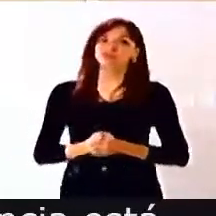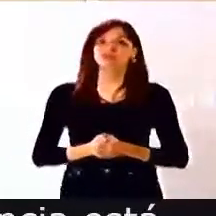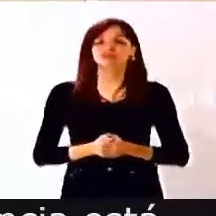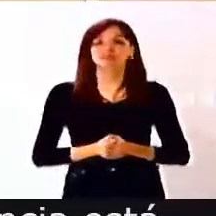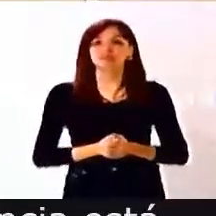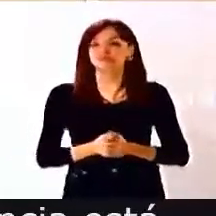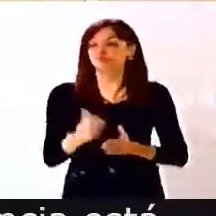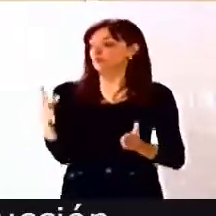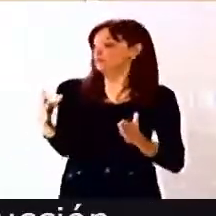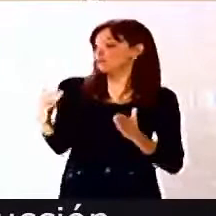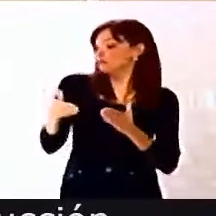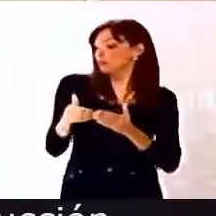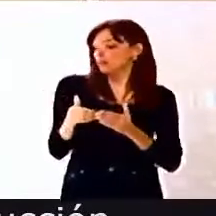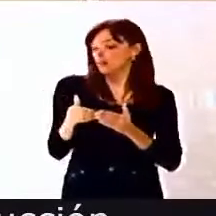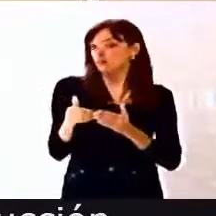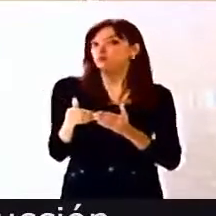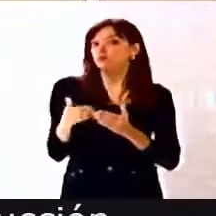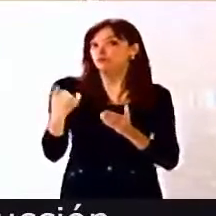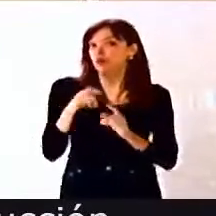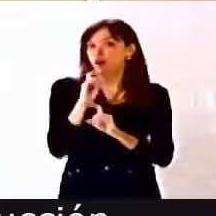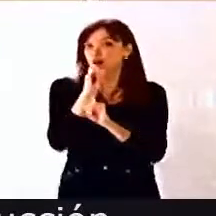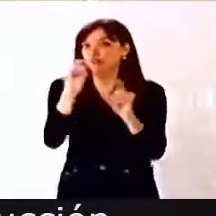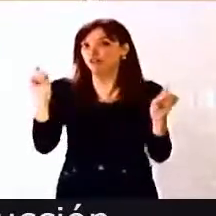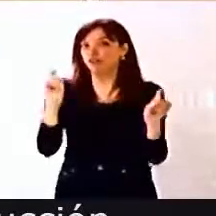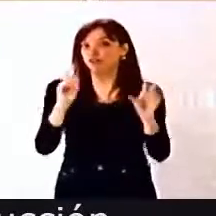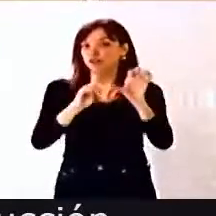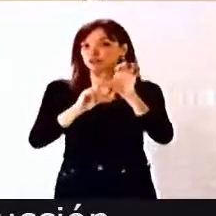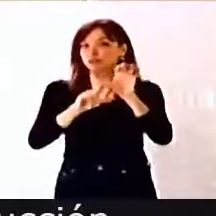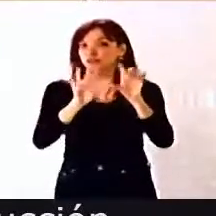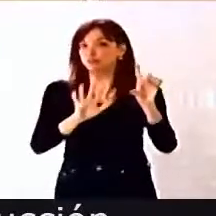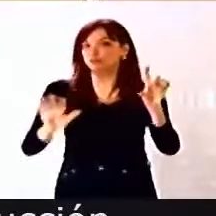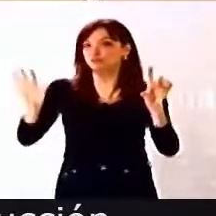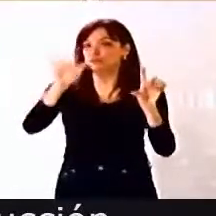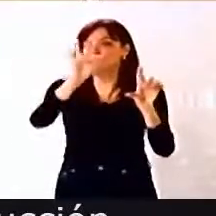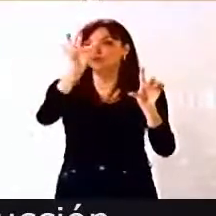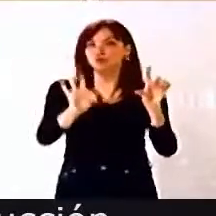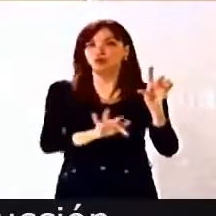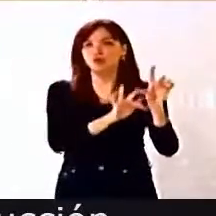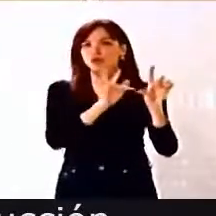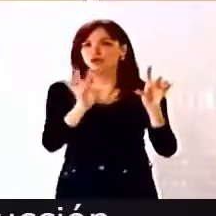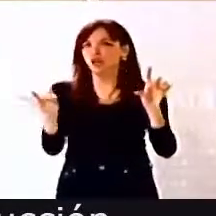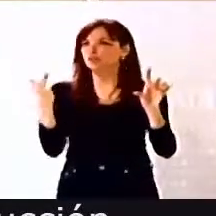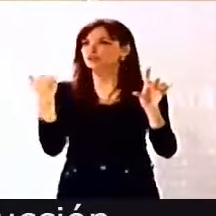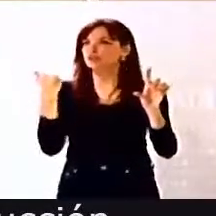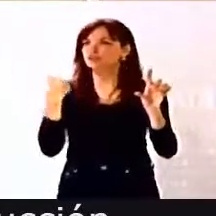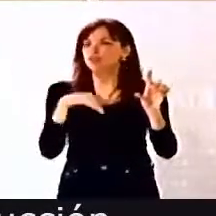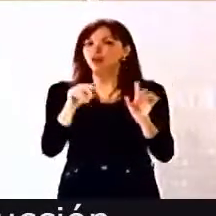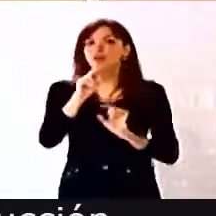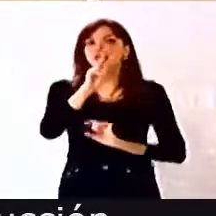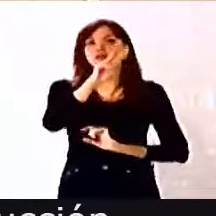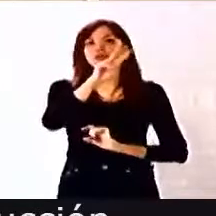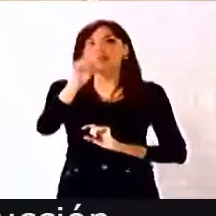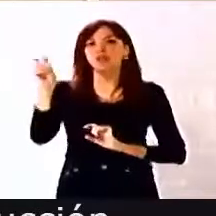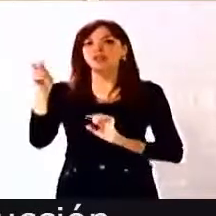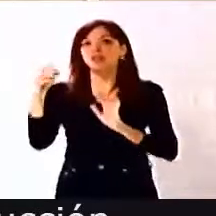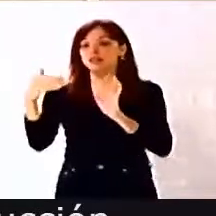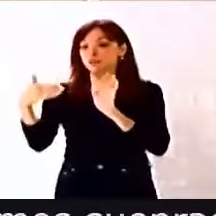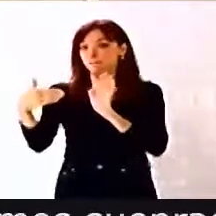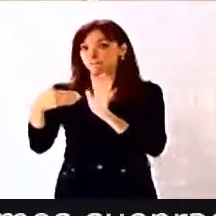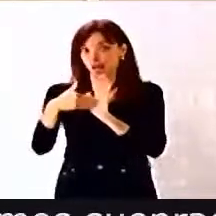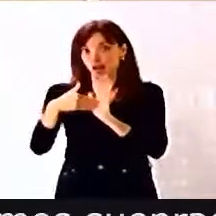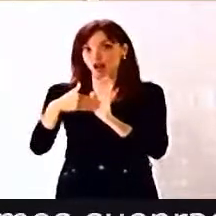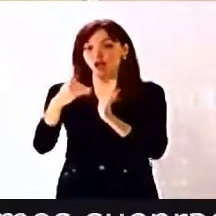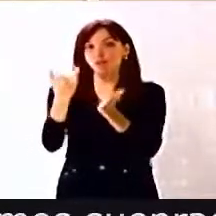Hasta el día de hoy, decirles que en Extremadura se han realizado un total, hemos superado la cifra de las 200.000 PCR